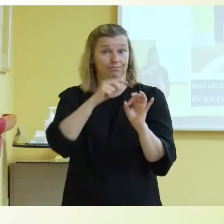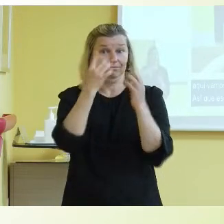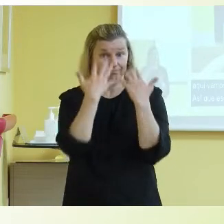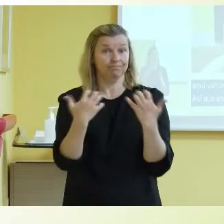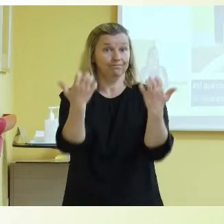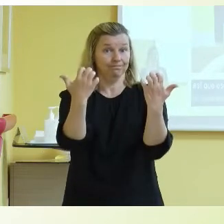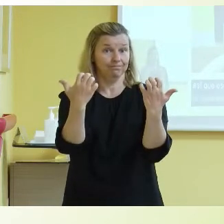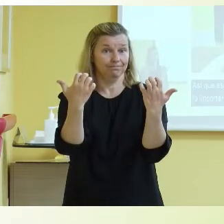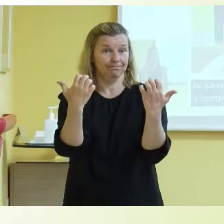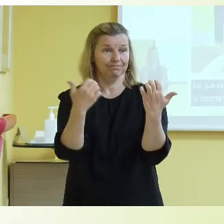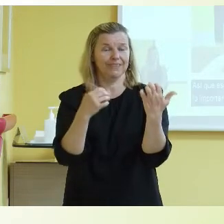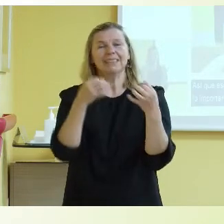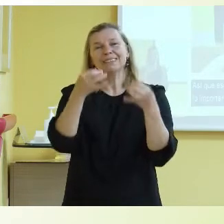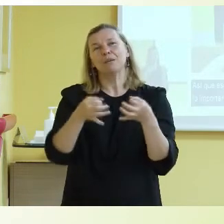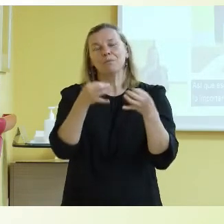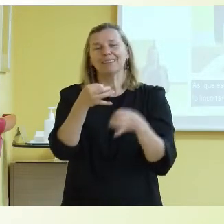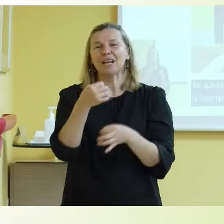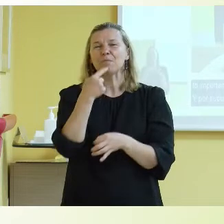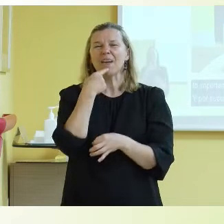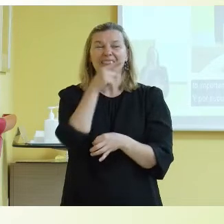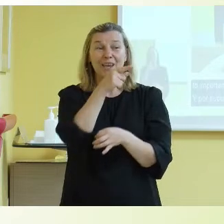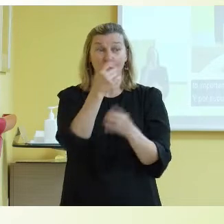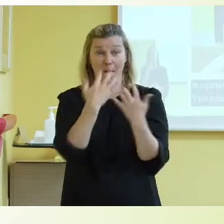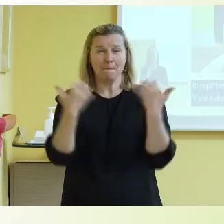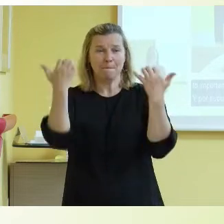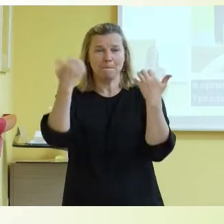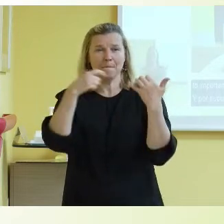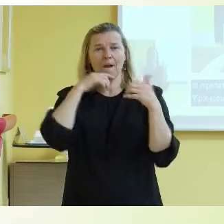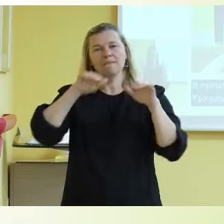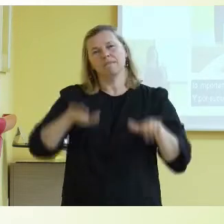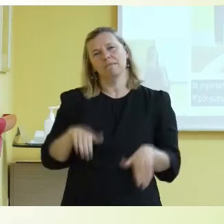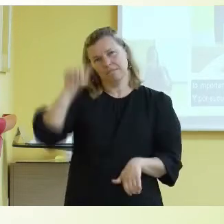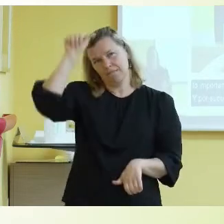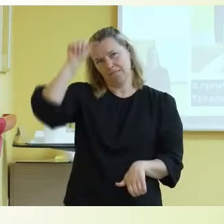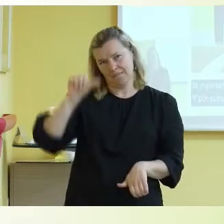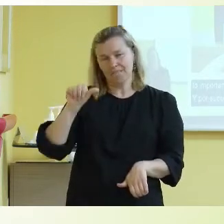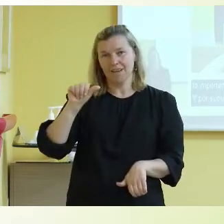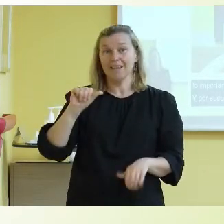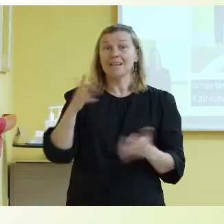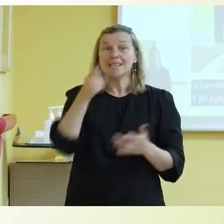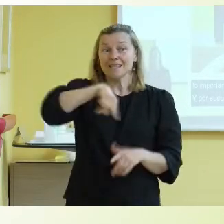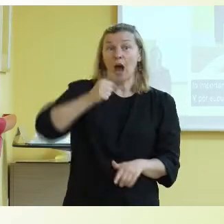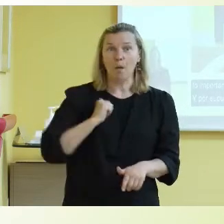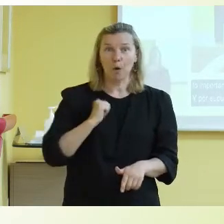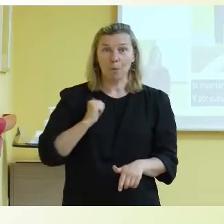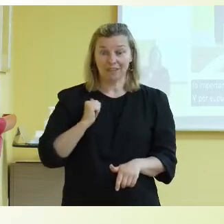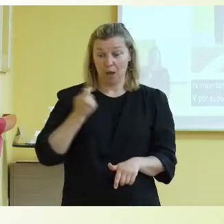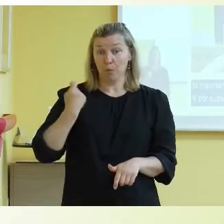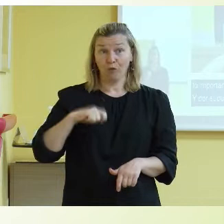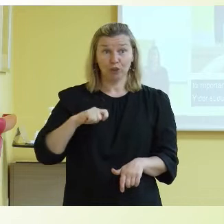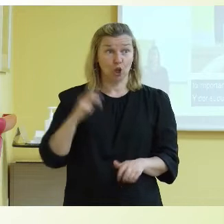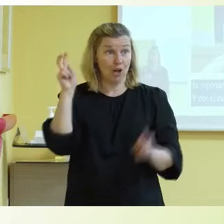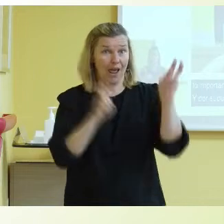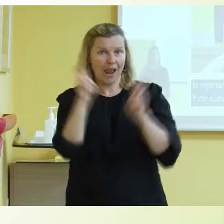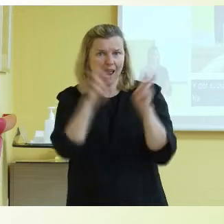es una posición siempre, yo siempre lo he dicho, una posición muy pasiva, ¿no? Bueno, pues aprovechar a los profesionales que están aquí hoy con vosotros, que van